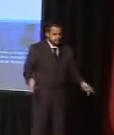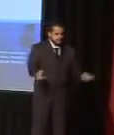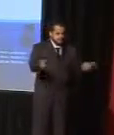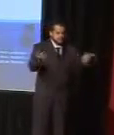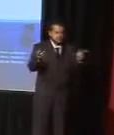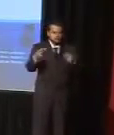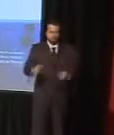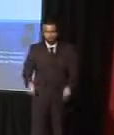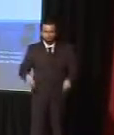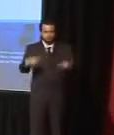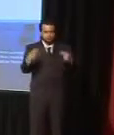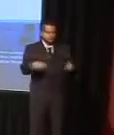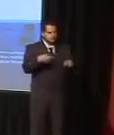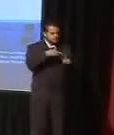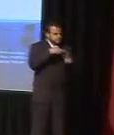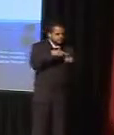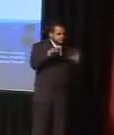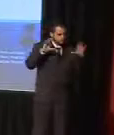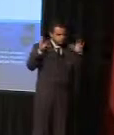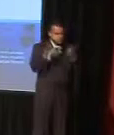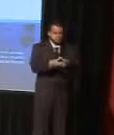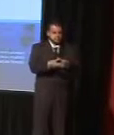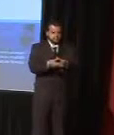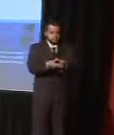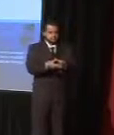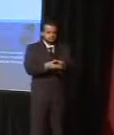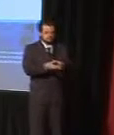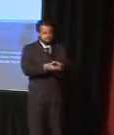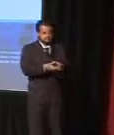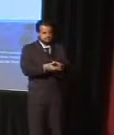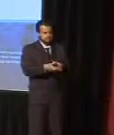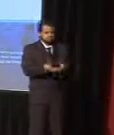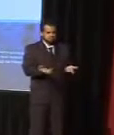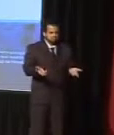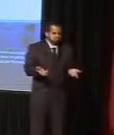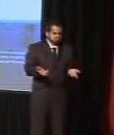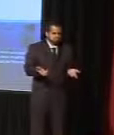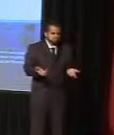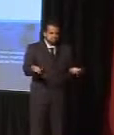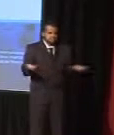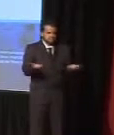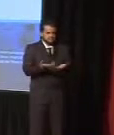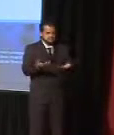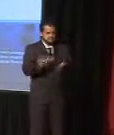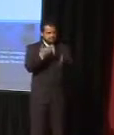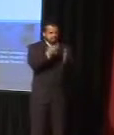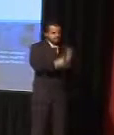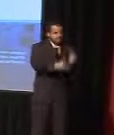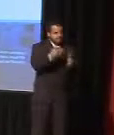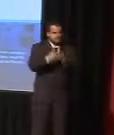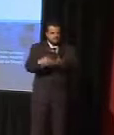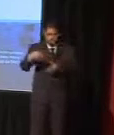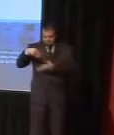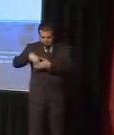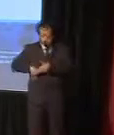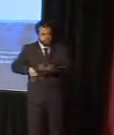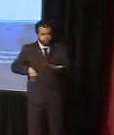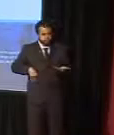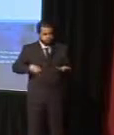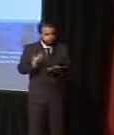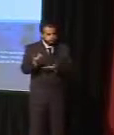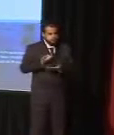con la comunidad global pero hay muchos bolsillos vacíos por todos lados